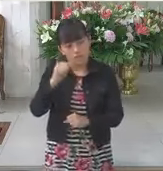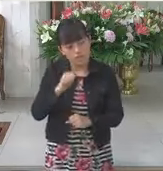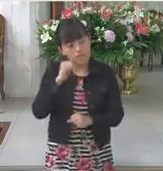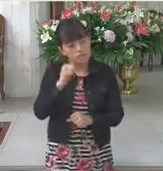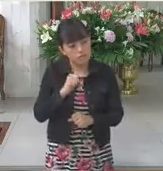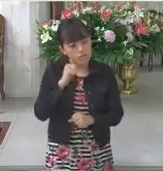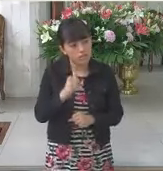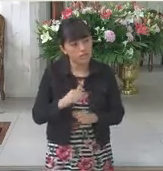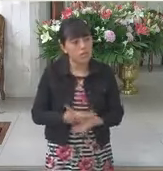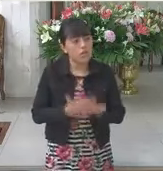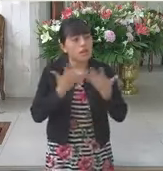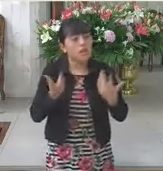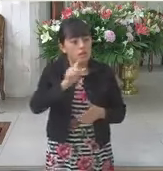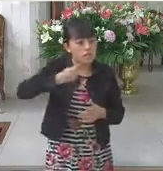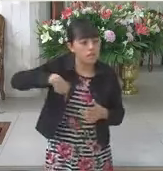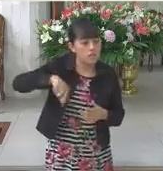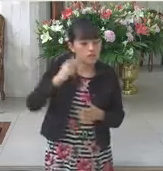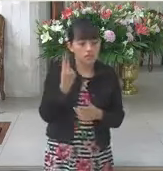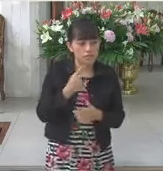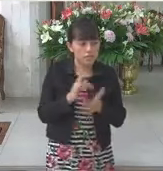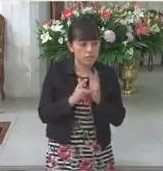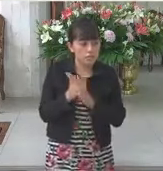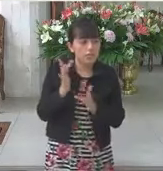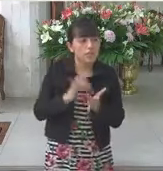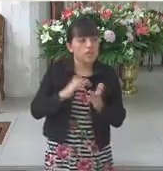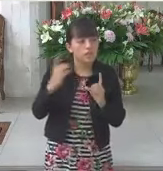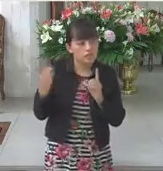cristianos oí algo en la escuela